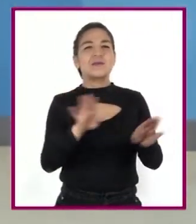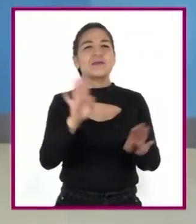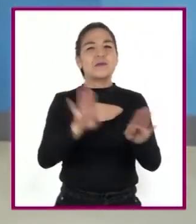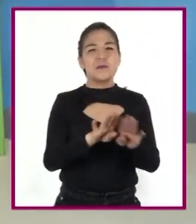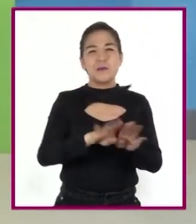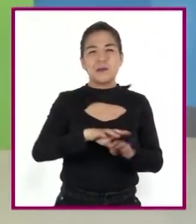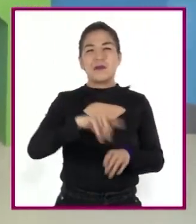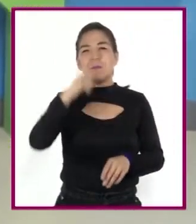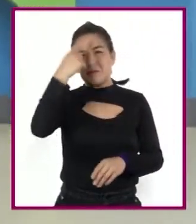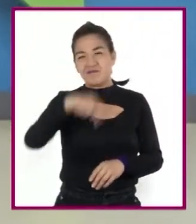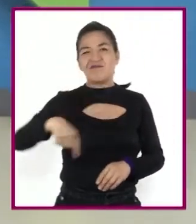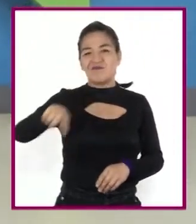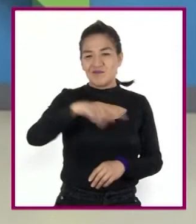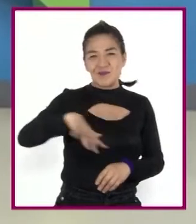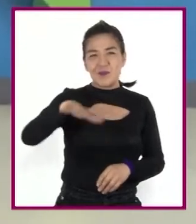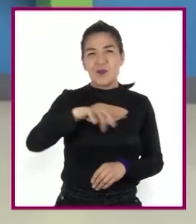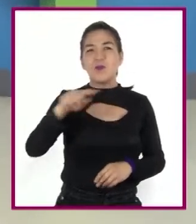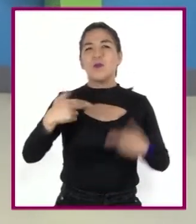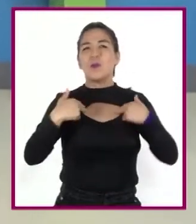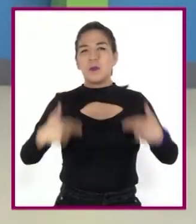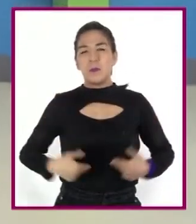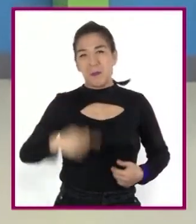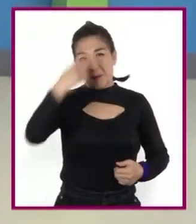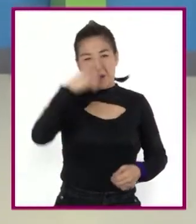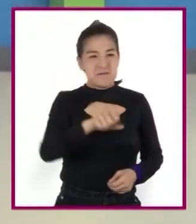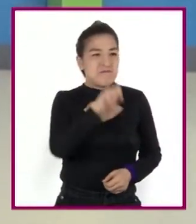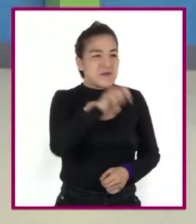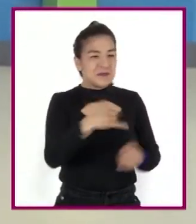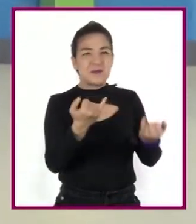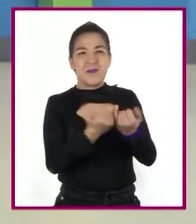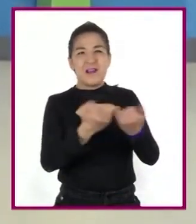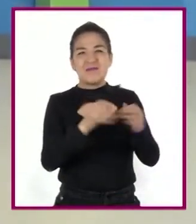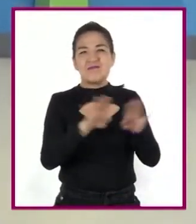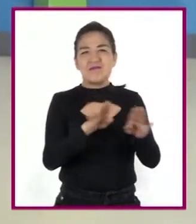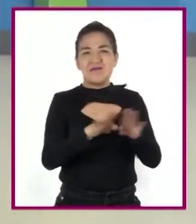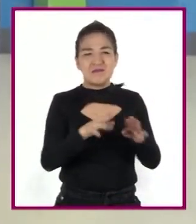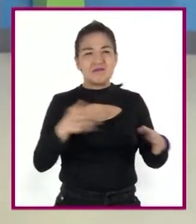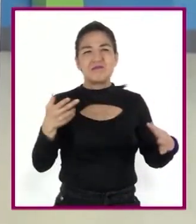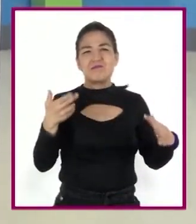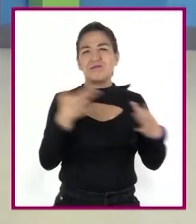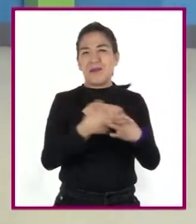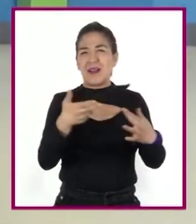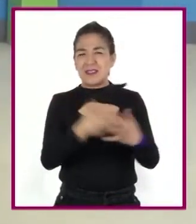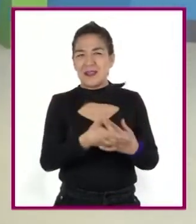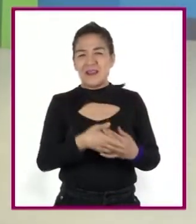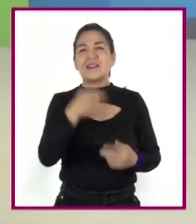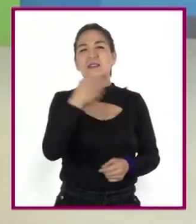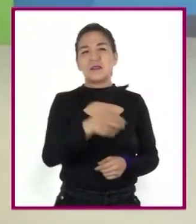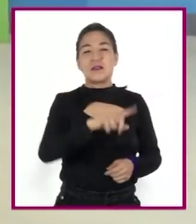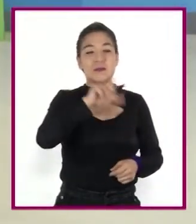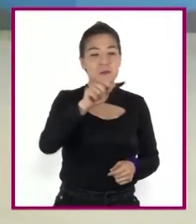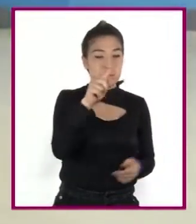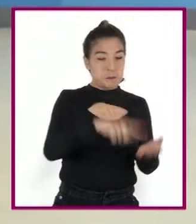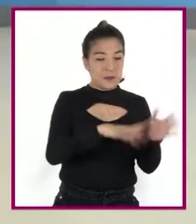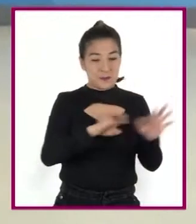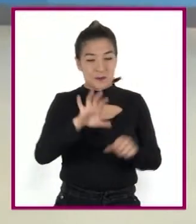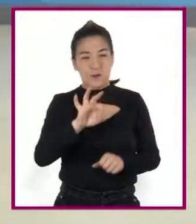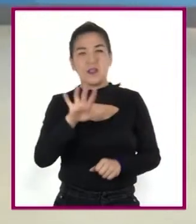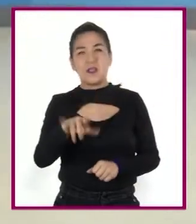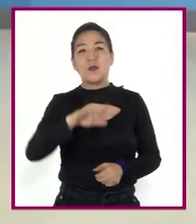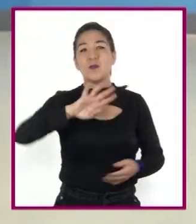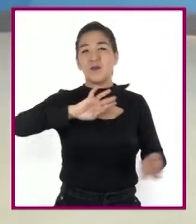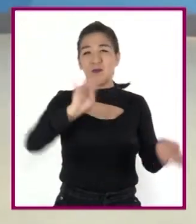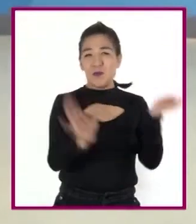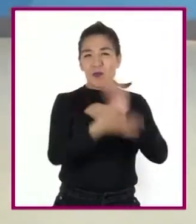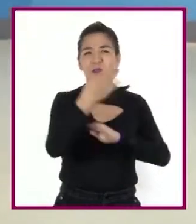que tenía el ser humano para autodestruirse. Después de 1945, el mundo se mantuvo en